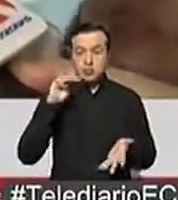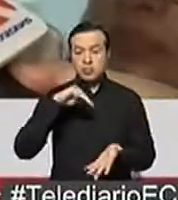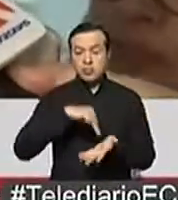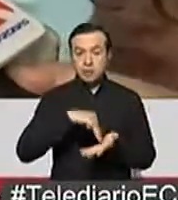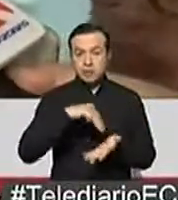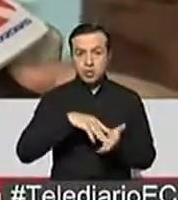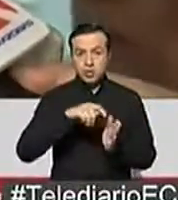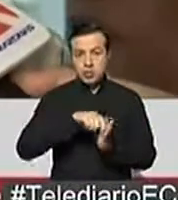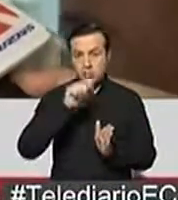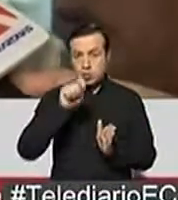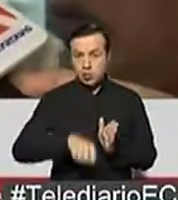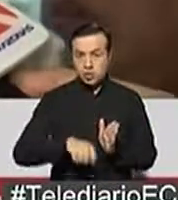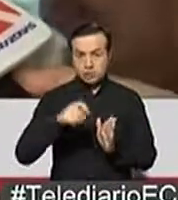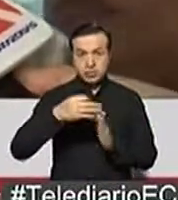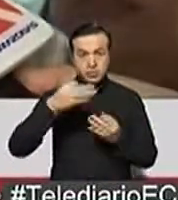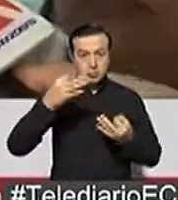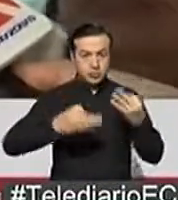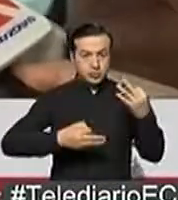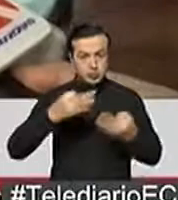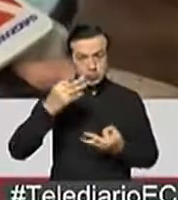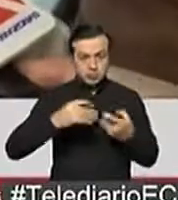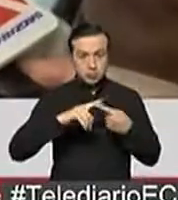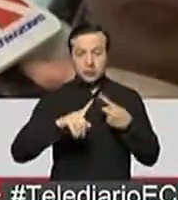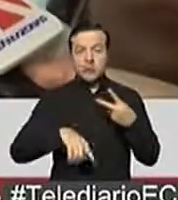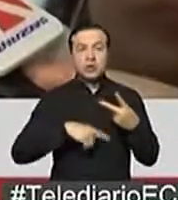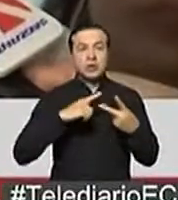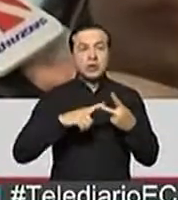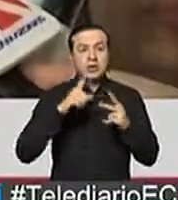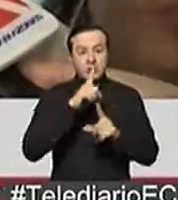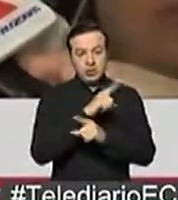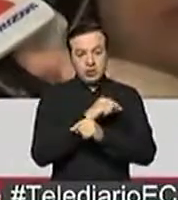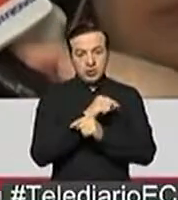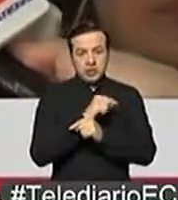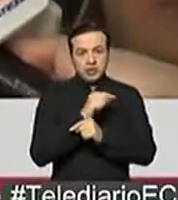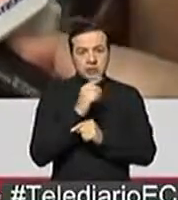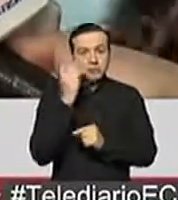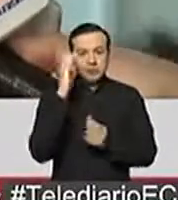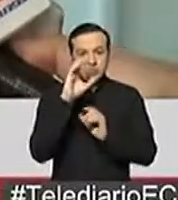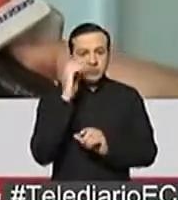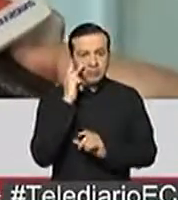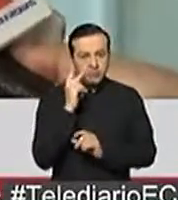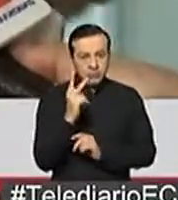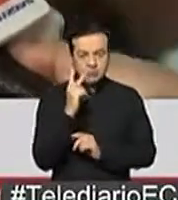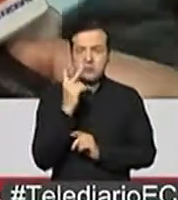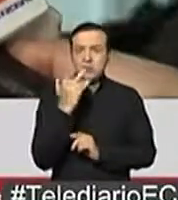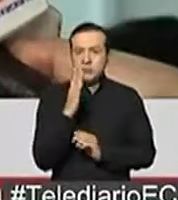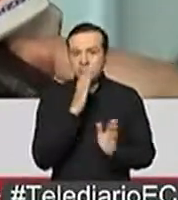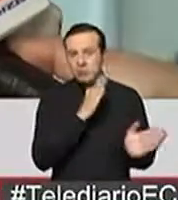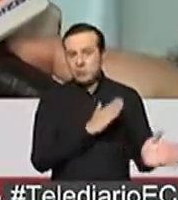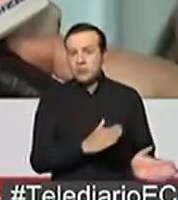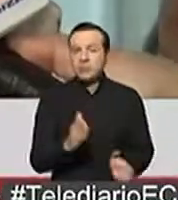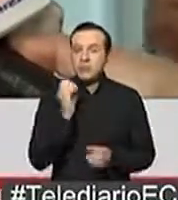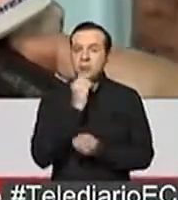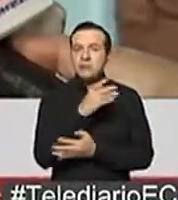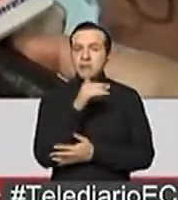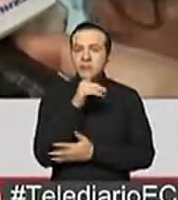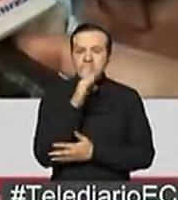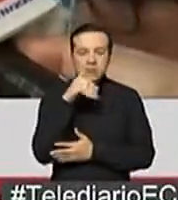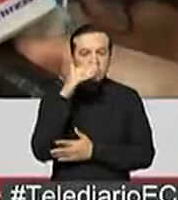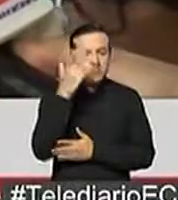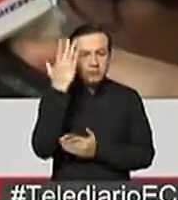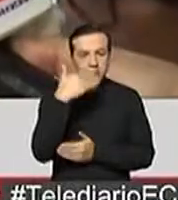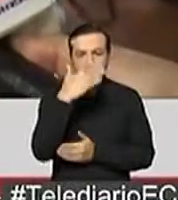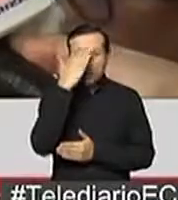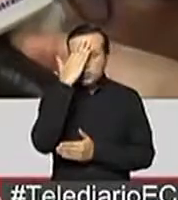un juez de la Corte Nacional de Justicia, así como también varios Twitter, y una versión que se obtuvo inmediatamente después de